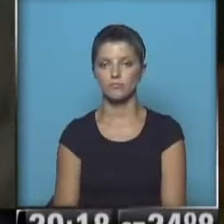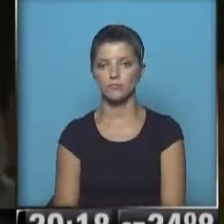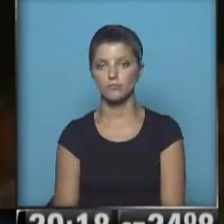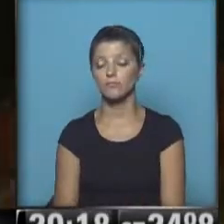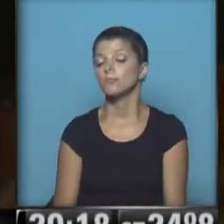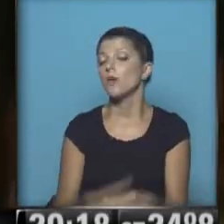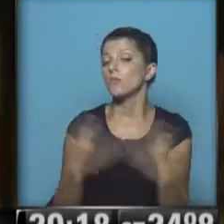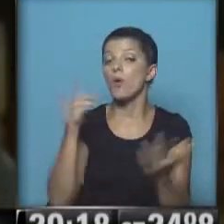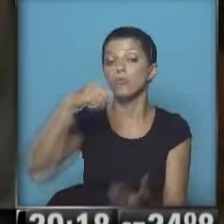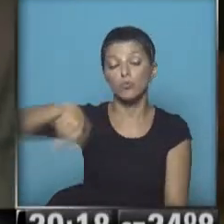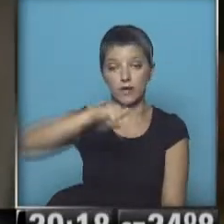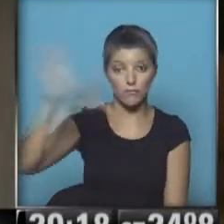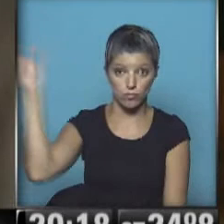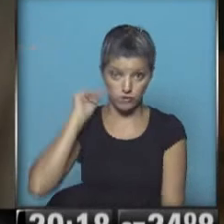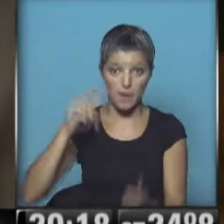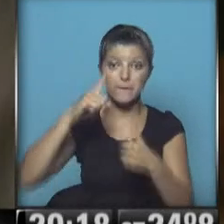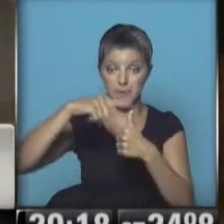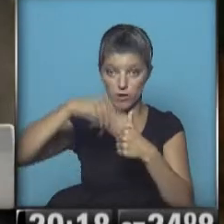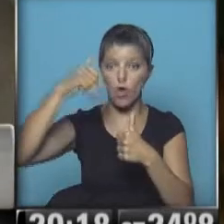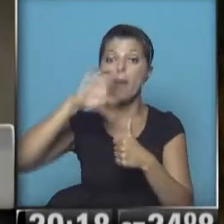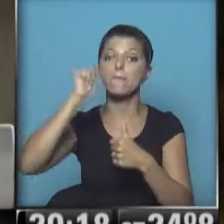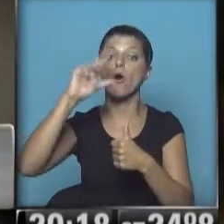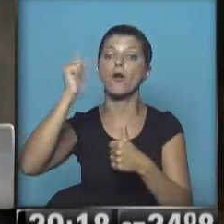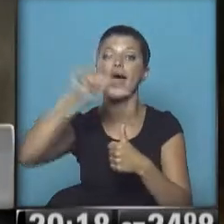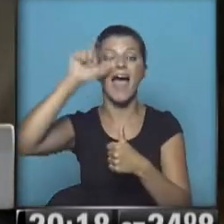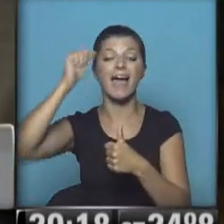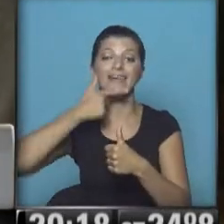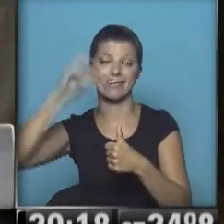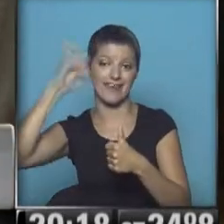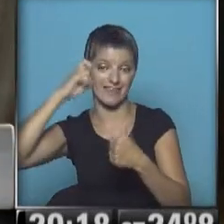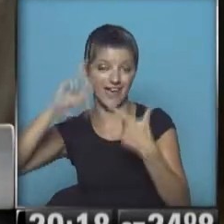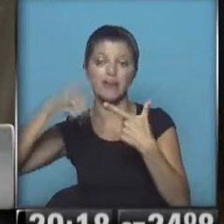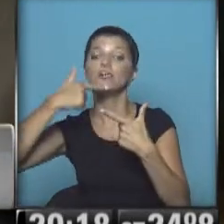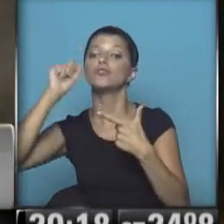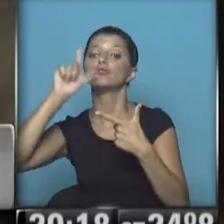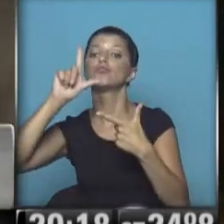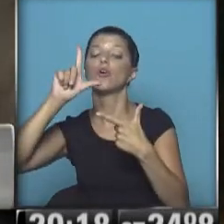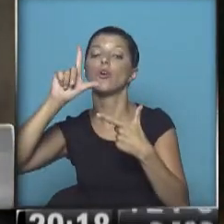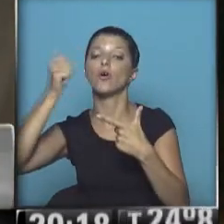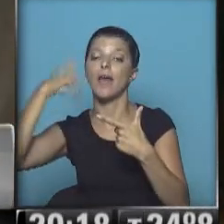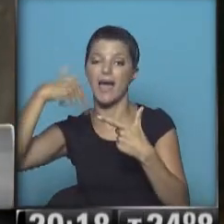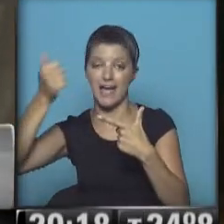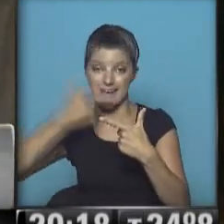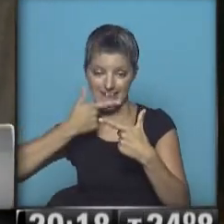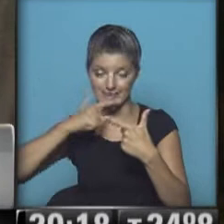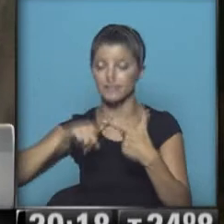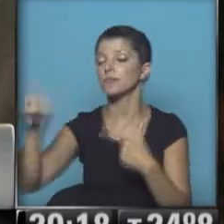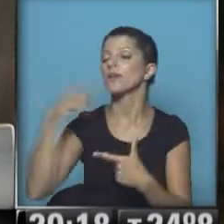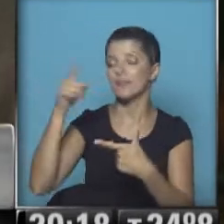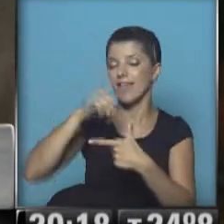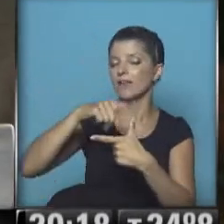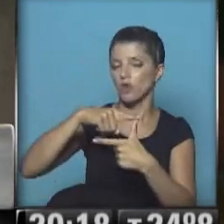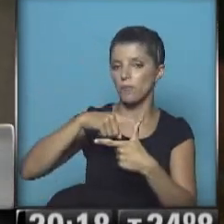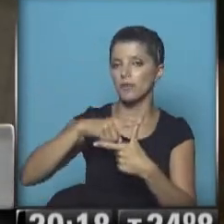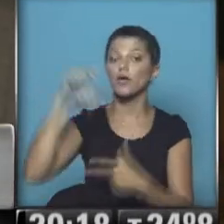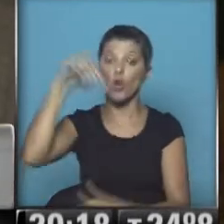Bueno, ustedes escuchaban primero a Gerardo Morales por parte del radicalismo y luego a Pino Solanas. La verdad es que lo que decía Gerardo Morales es que